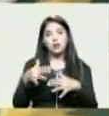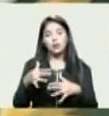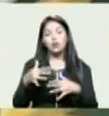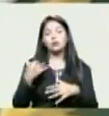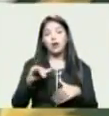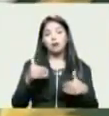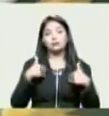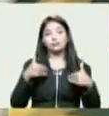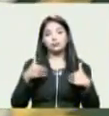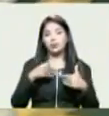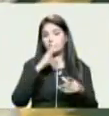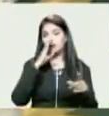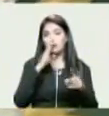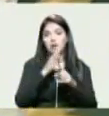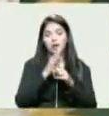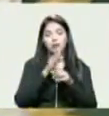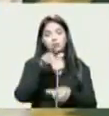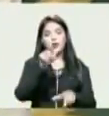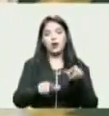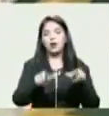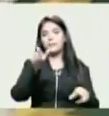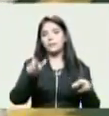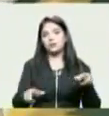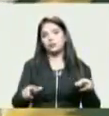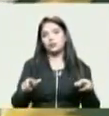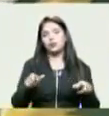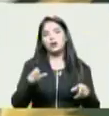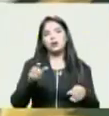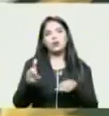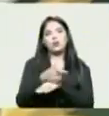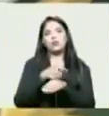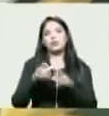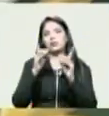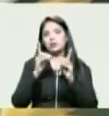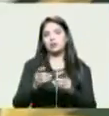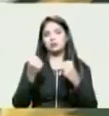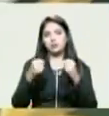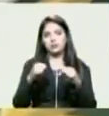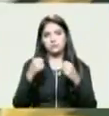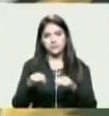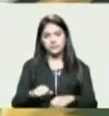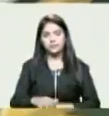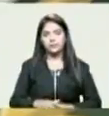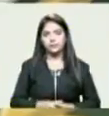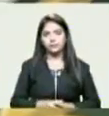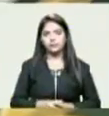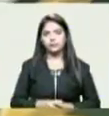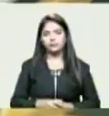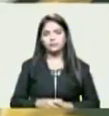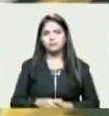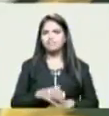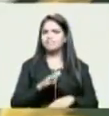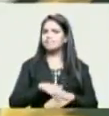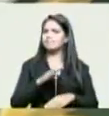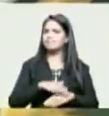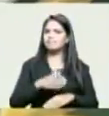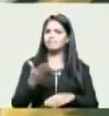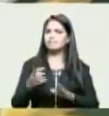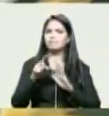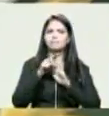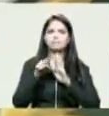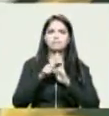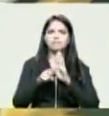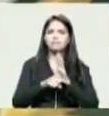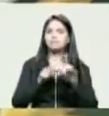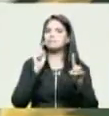afectado directa y severamente su mandato y desempeño. ¿Con qué sentido esta norma